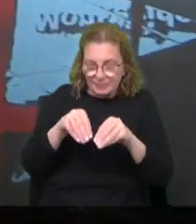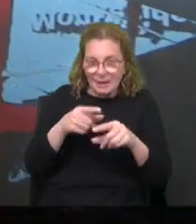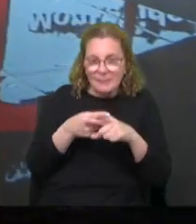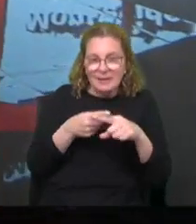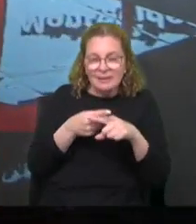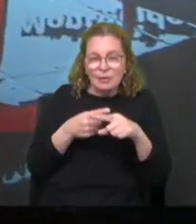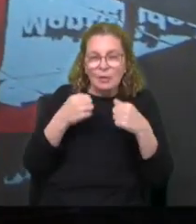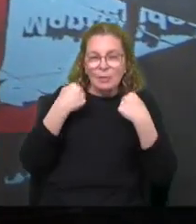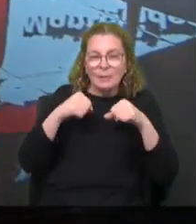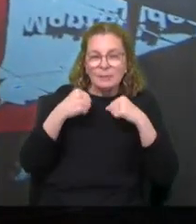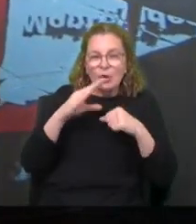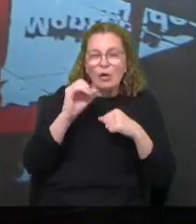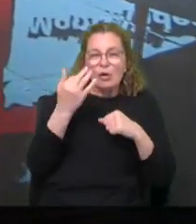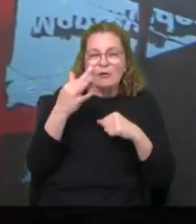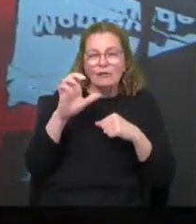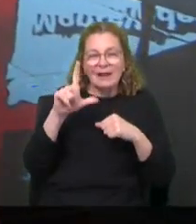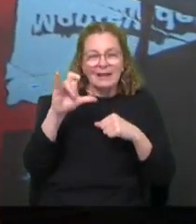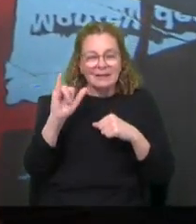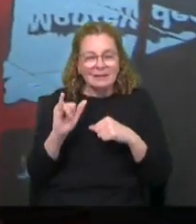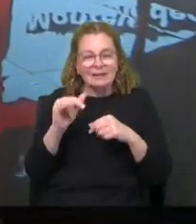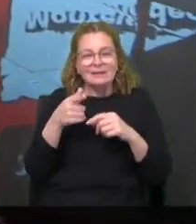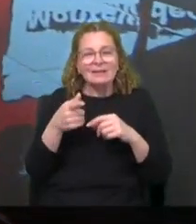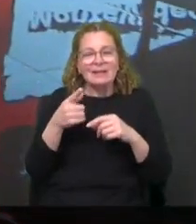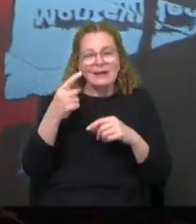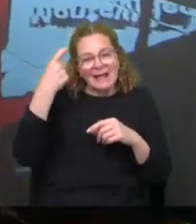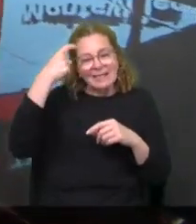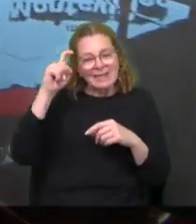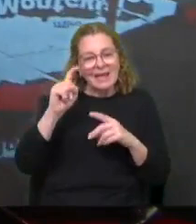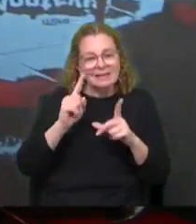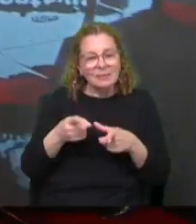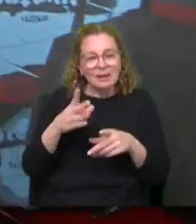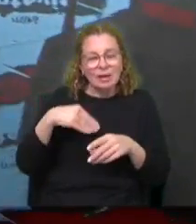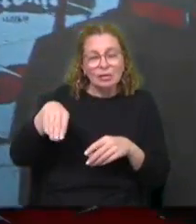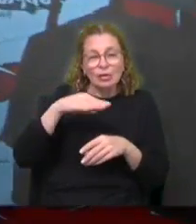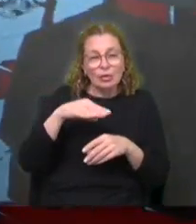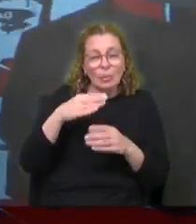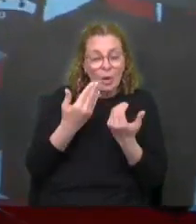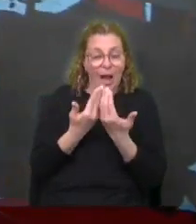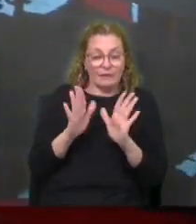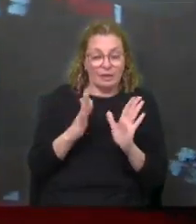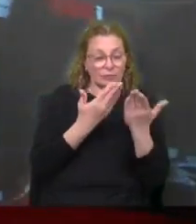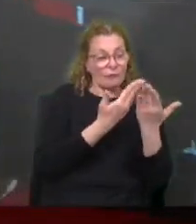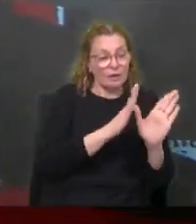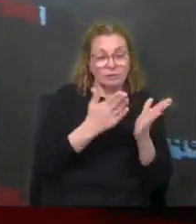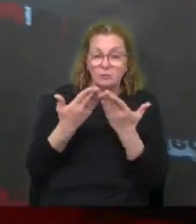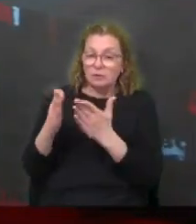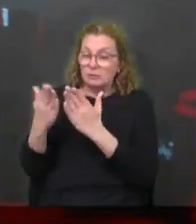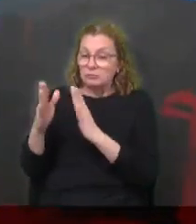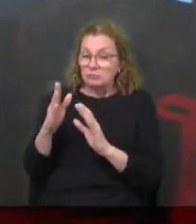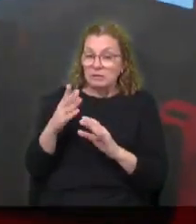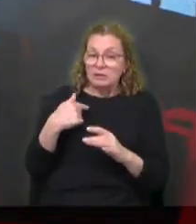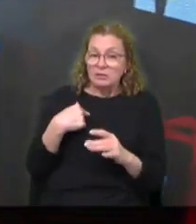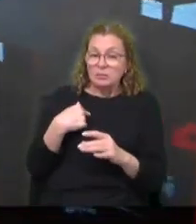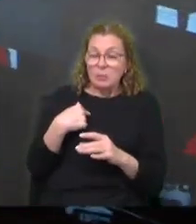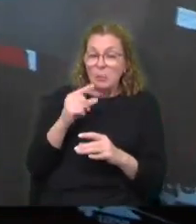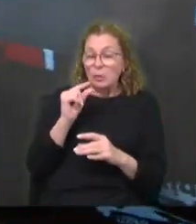gente que practica cosplay, sino que la idea es hacer que todo sea como de puertas abiertas. Entonces, que si tenés un